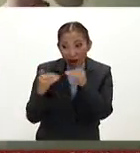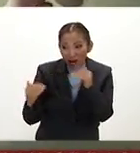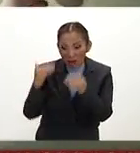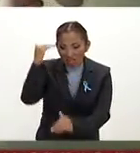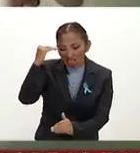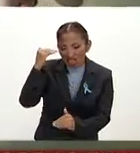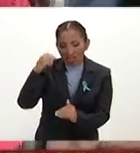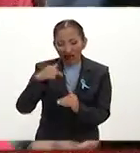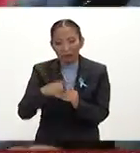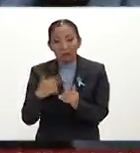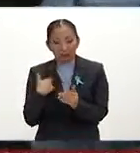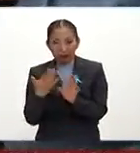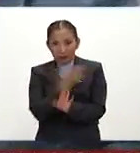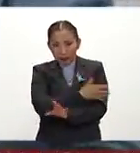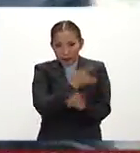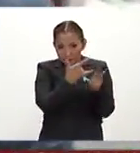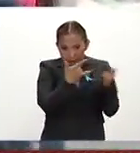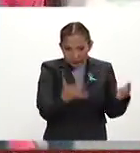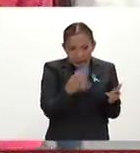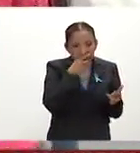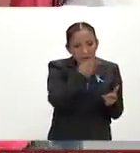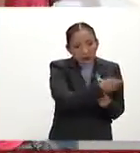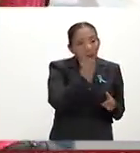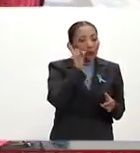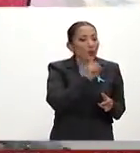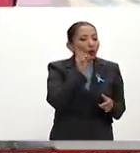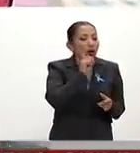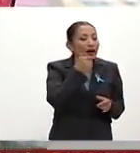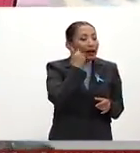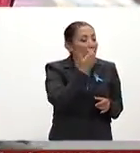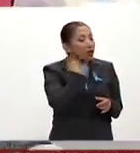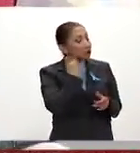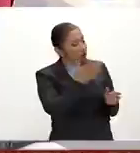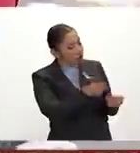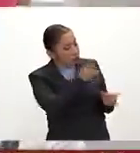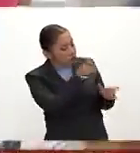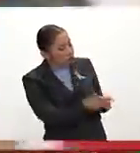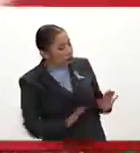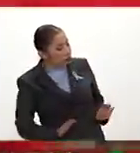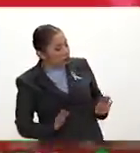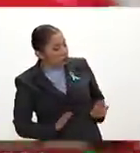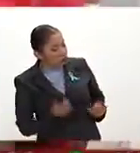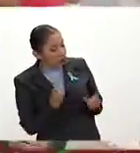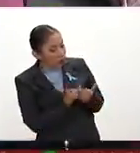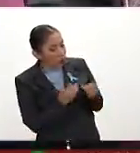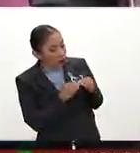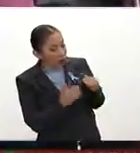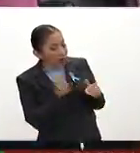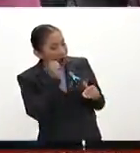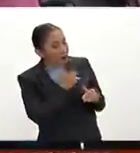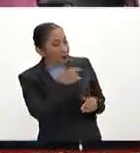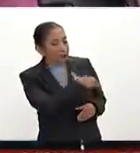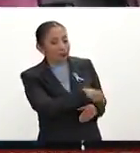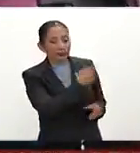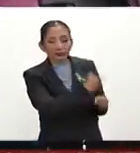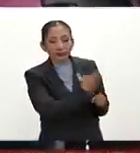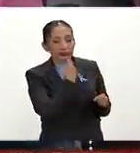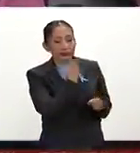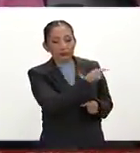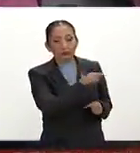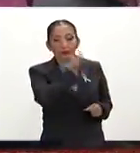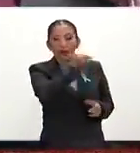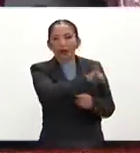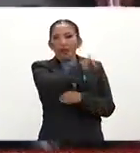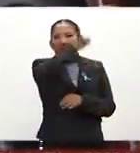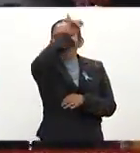incluso históricamente las mujeres, para cumplir con esta equidad, siempre las han mandado a lugares que